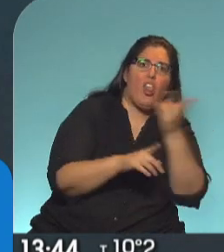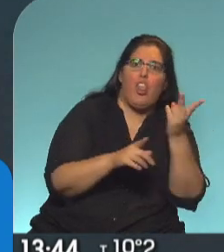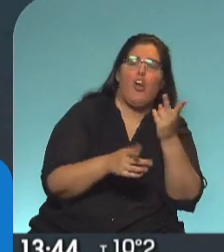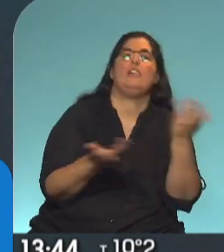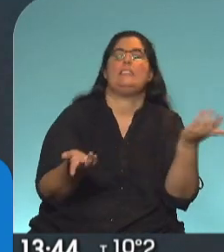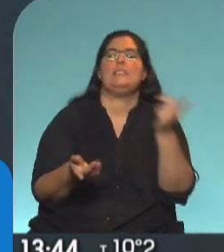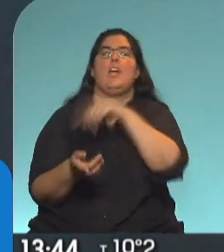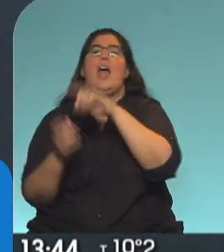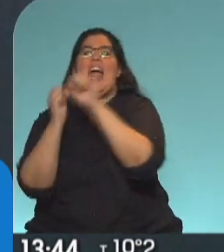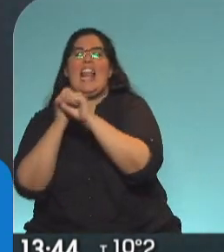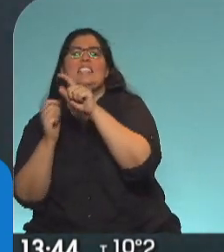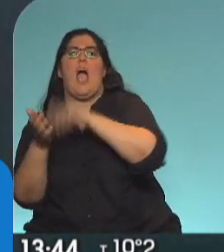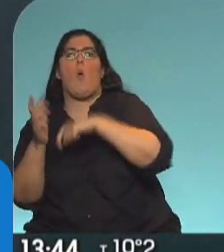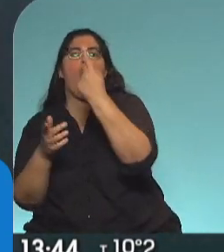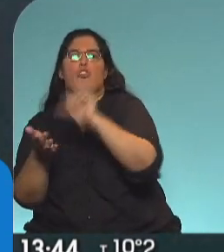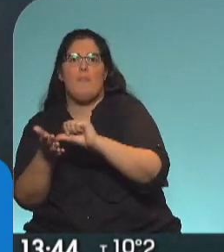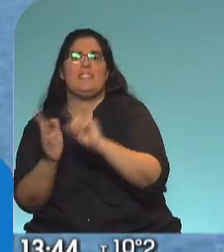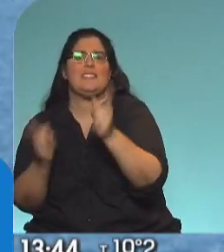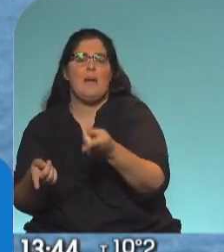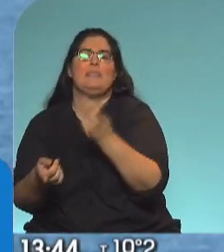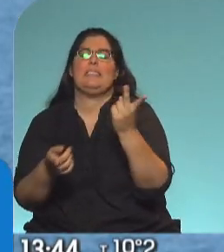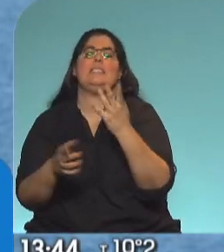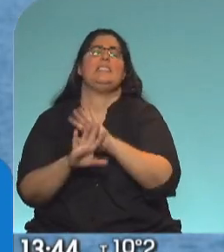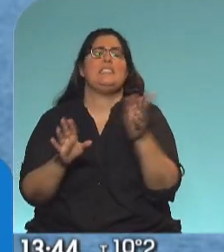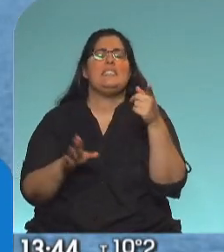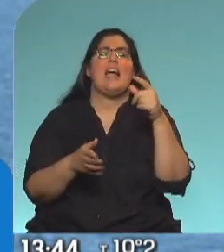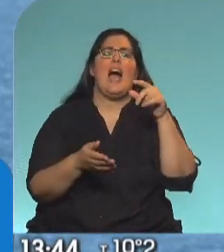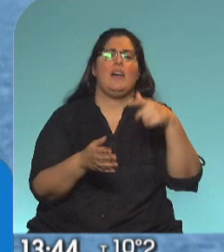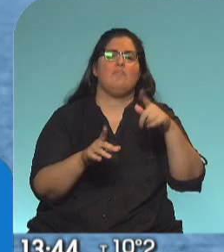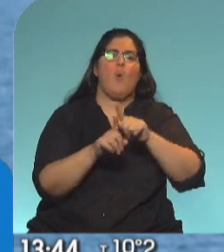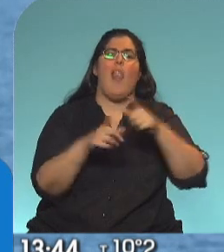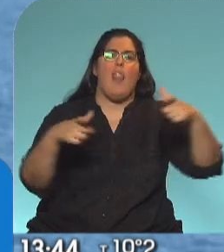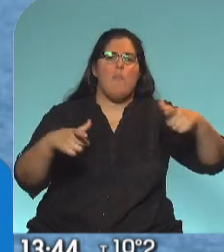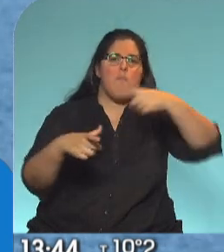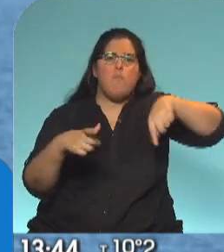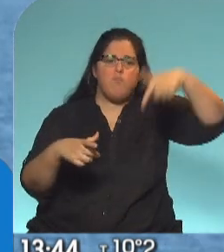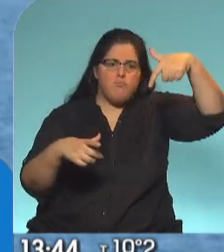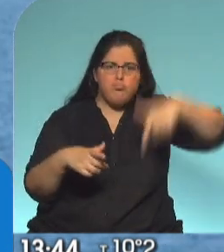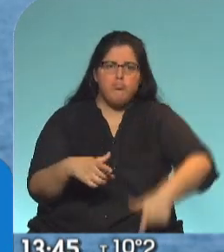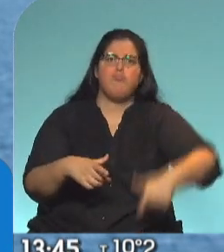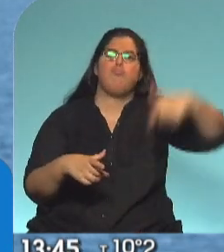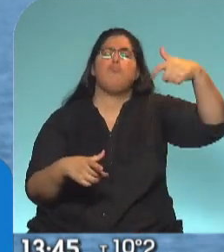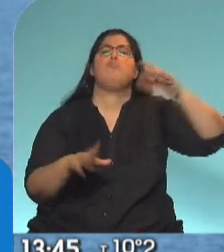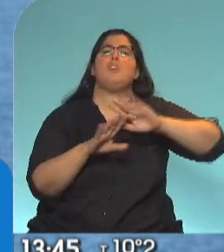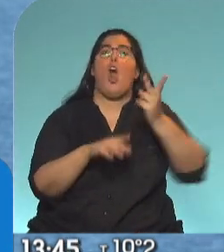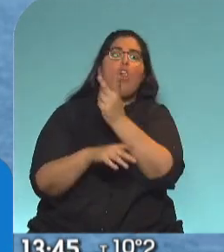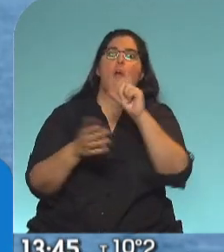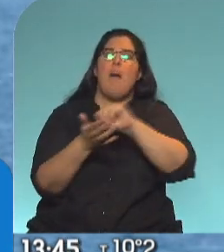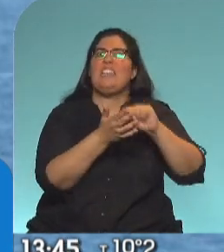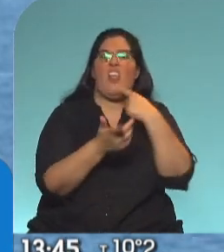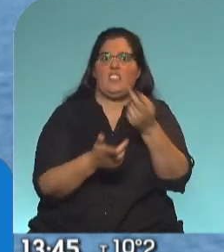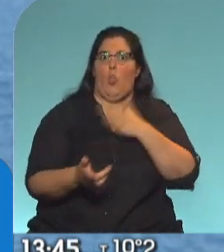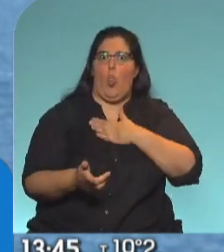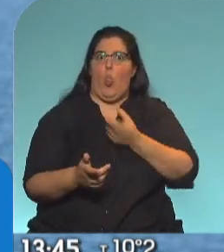de 2020, Turquía desplegó un barco de perforación gasífera escoltado por naves de guerra en esta zona reclamada por ambos países